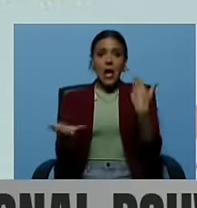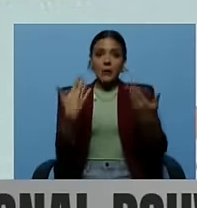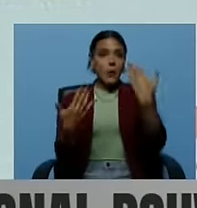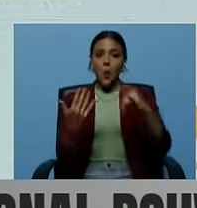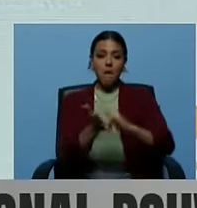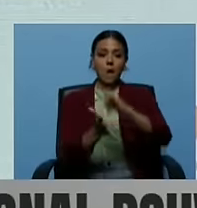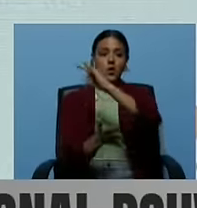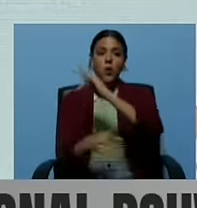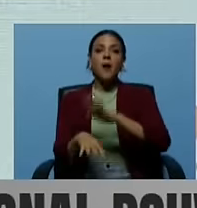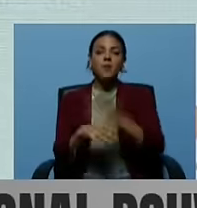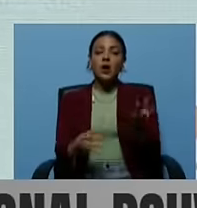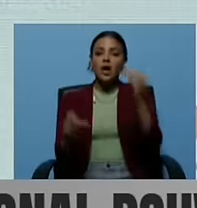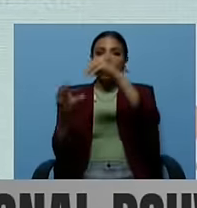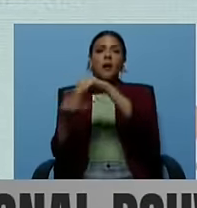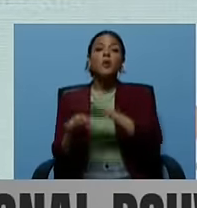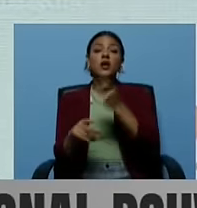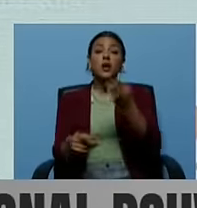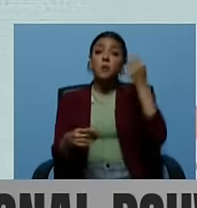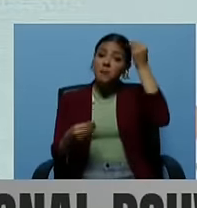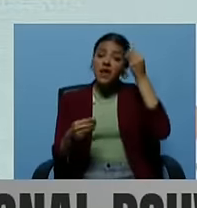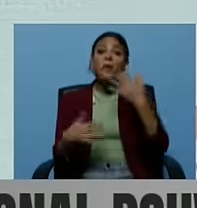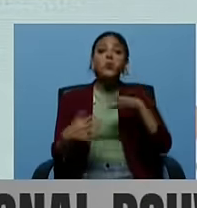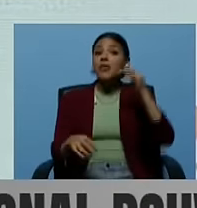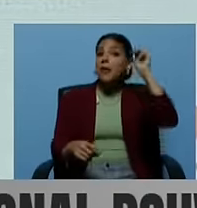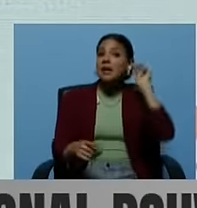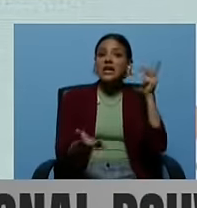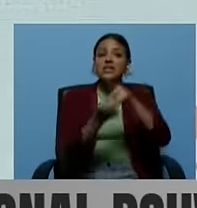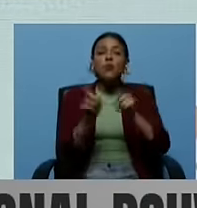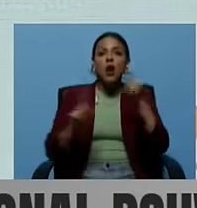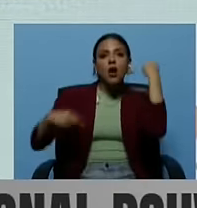porque podía llegar esta señora ahí con sus locuras.